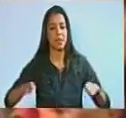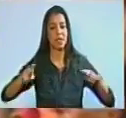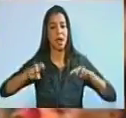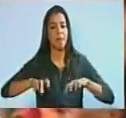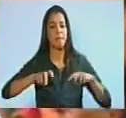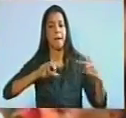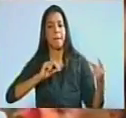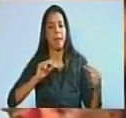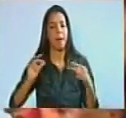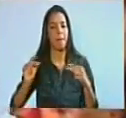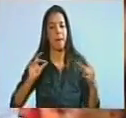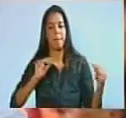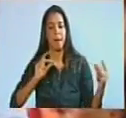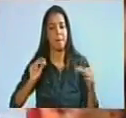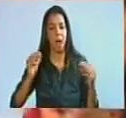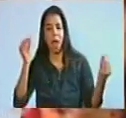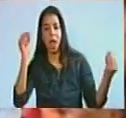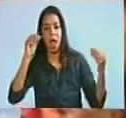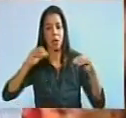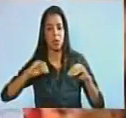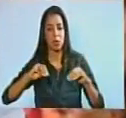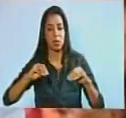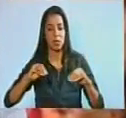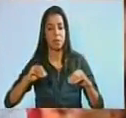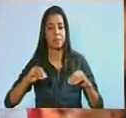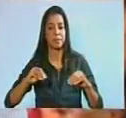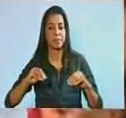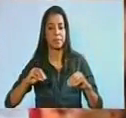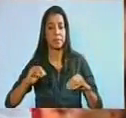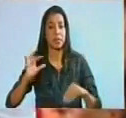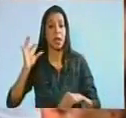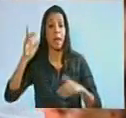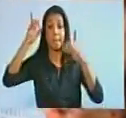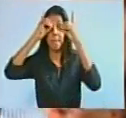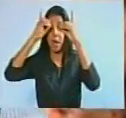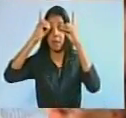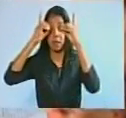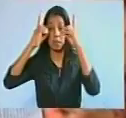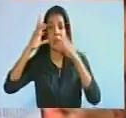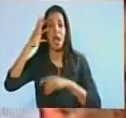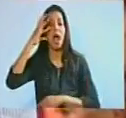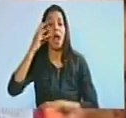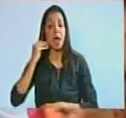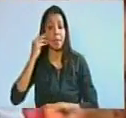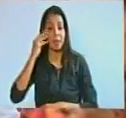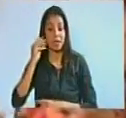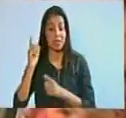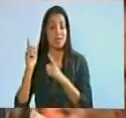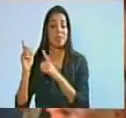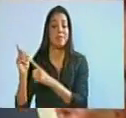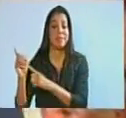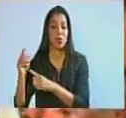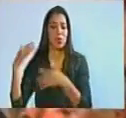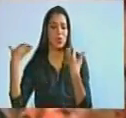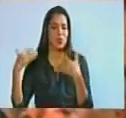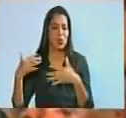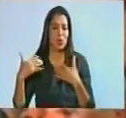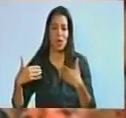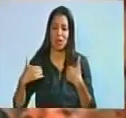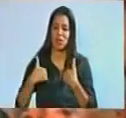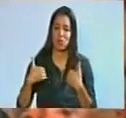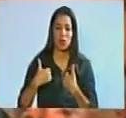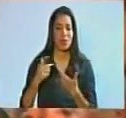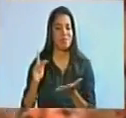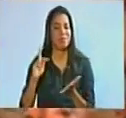diálogo. La presidenta tiene una experiencia para nada envidiable de participar en